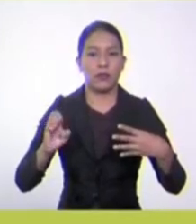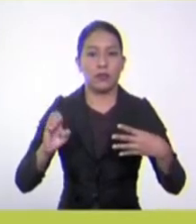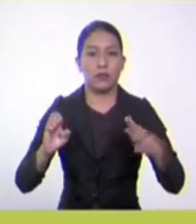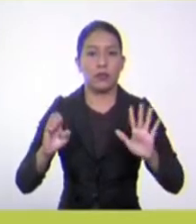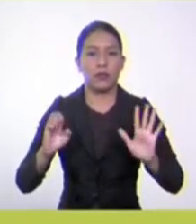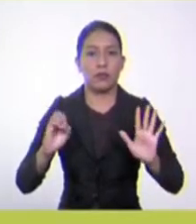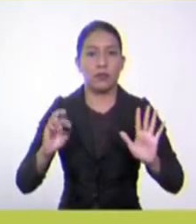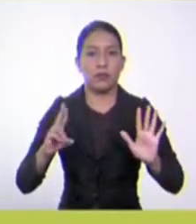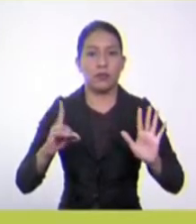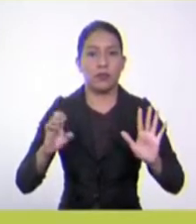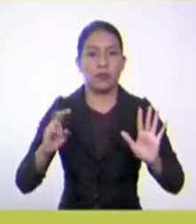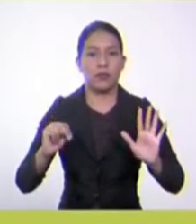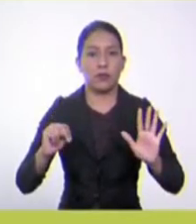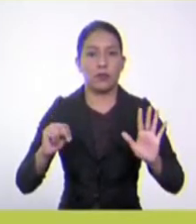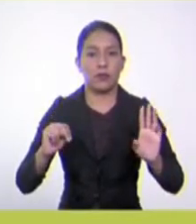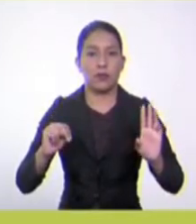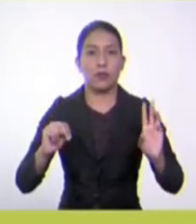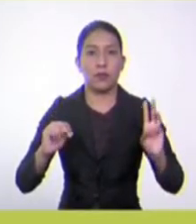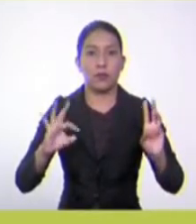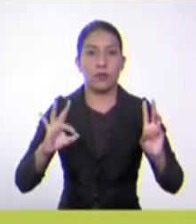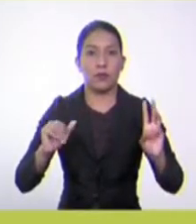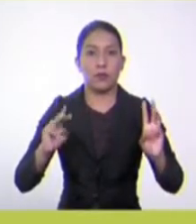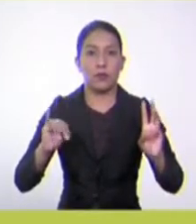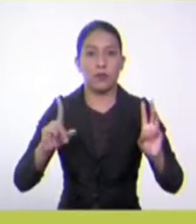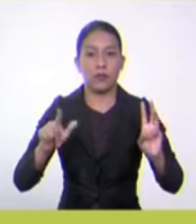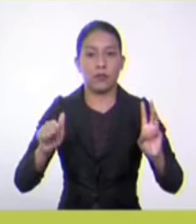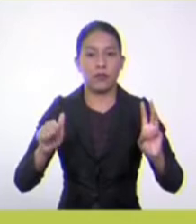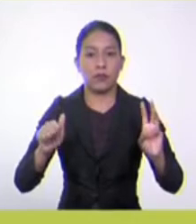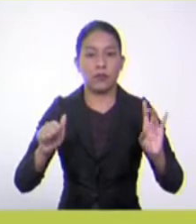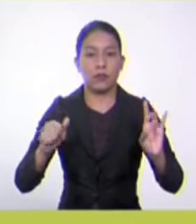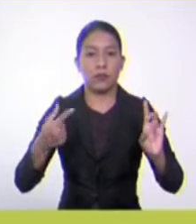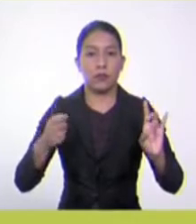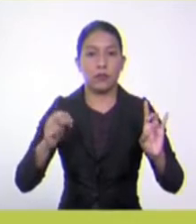orden, familia, género y especie.